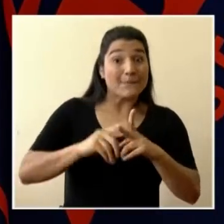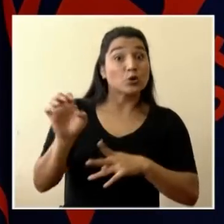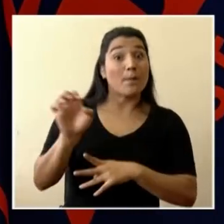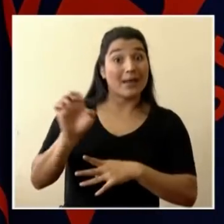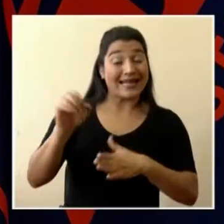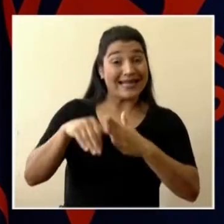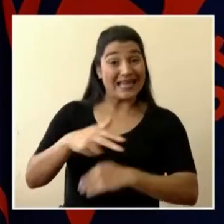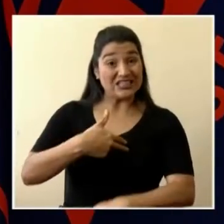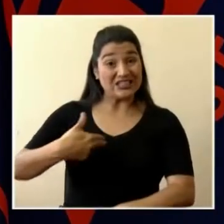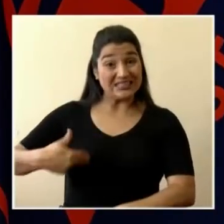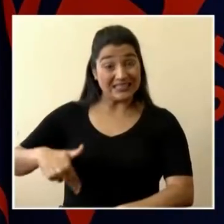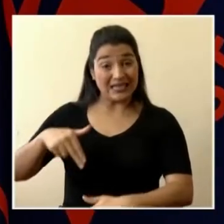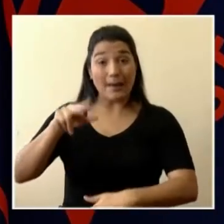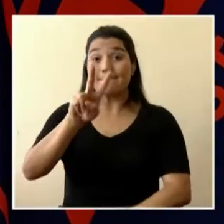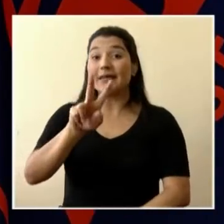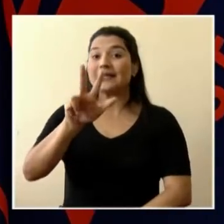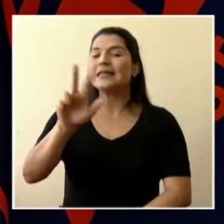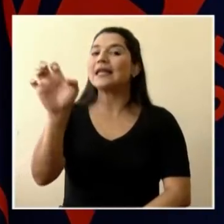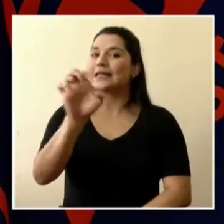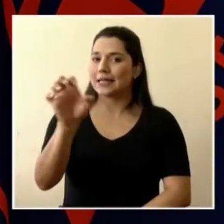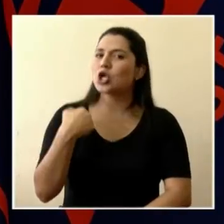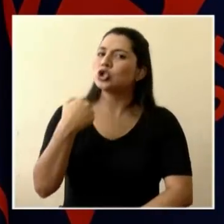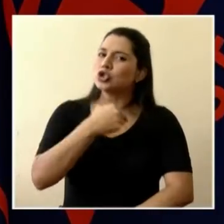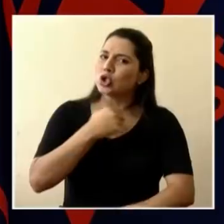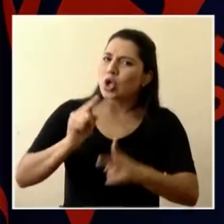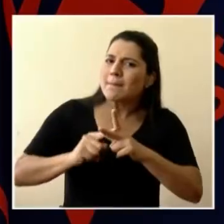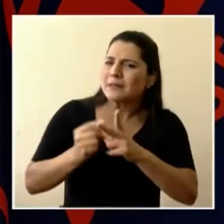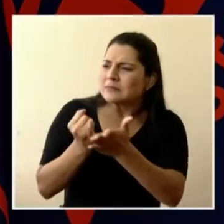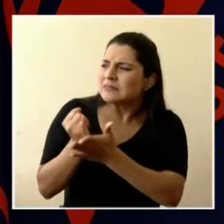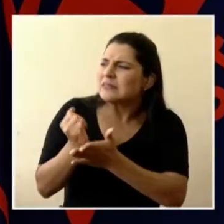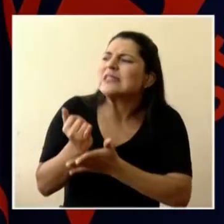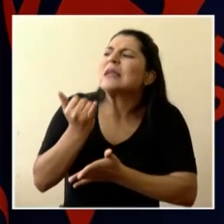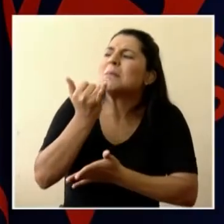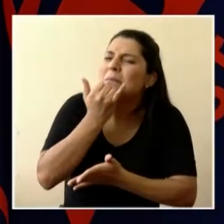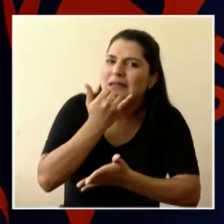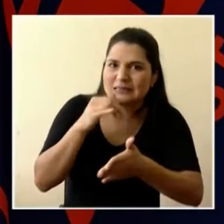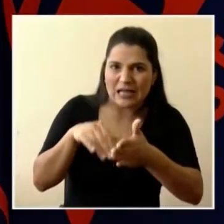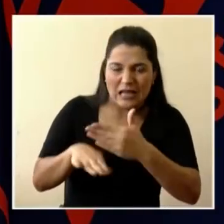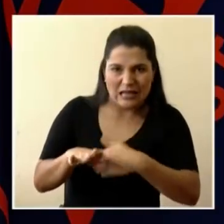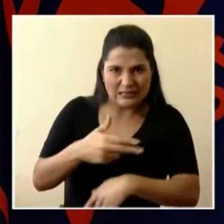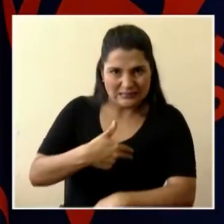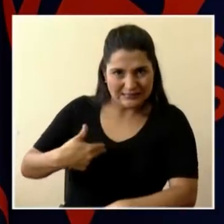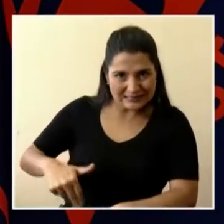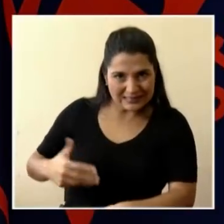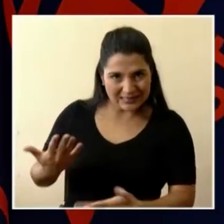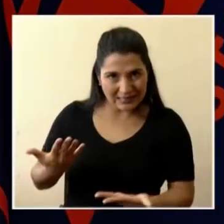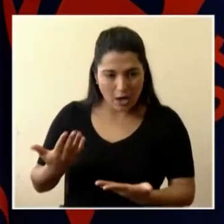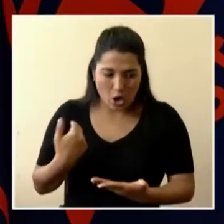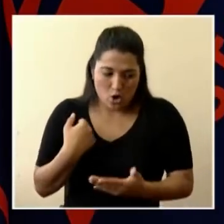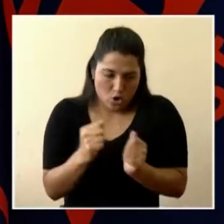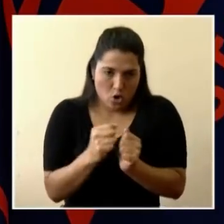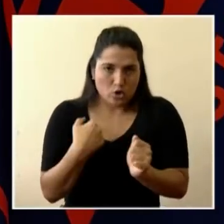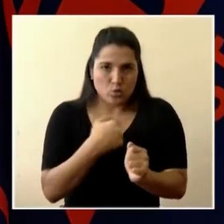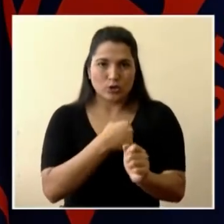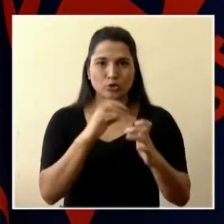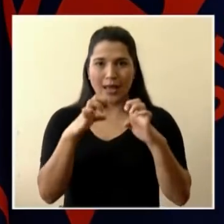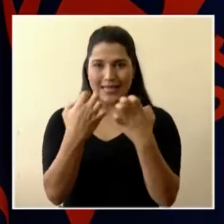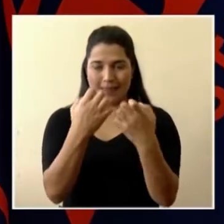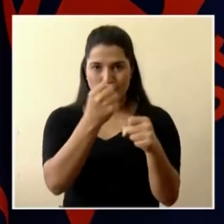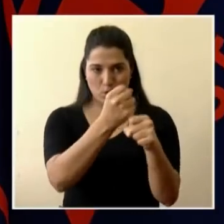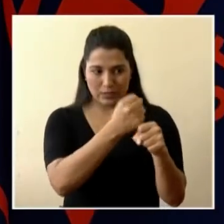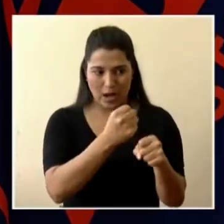de enero, nos dimos a la tarea, primero, de investigar qué era lo que estaba pasando en China, con los equipos de trabajo que tenemos, y además